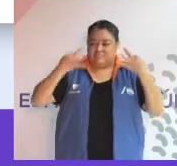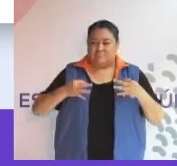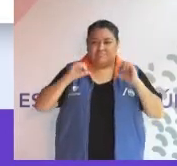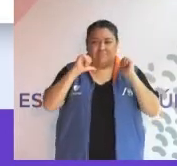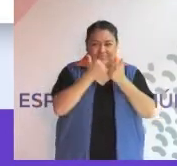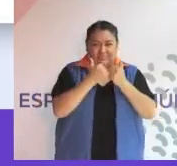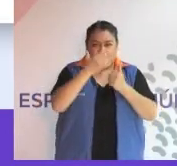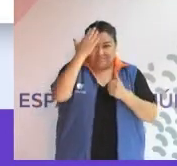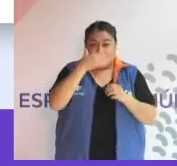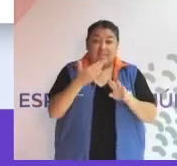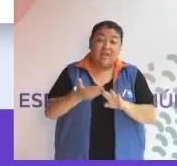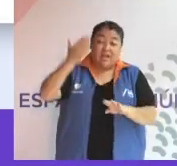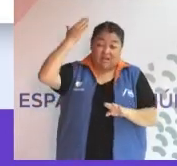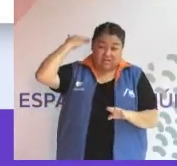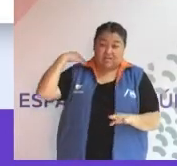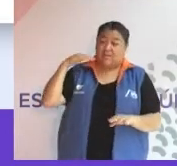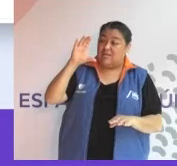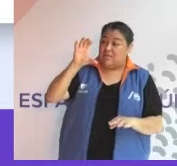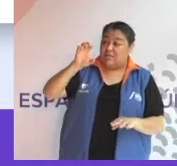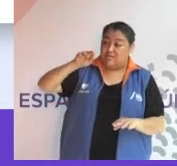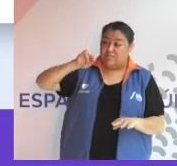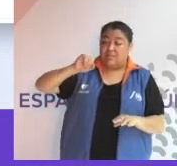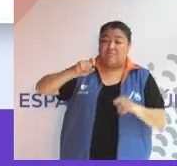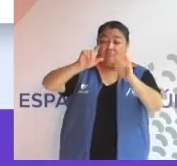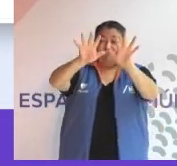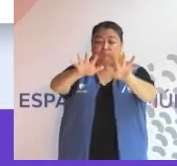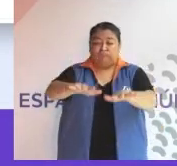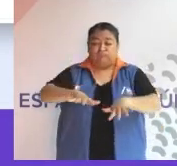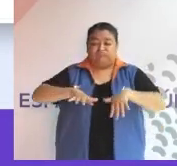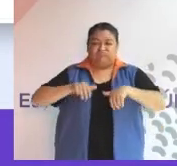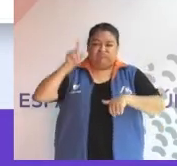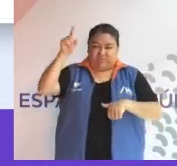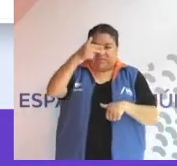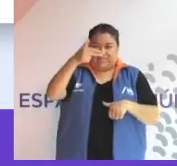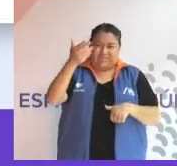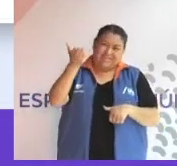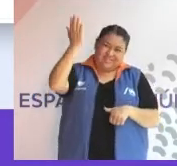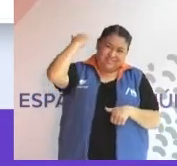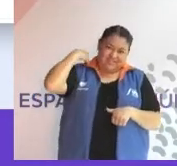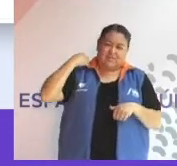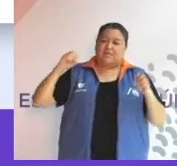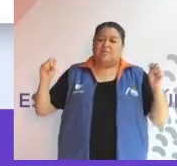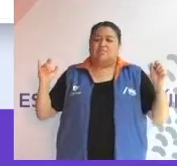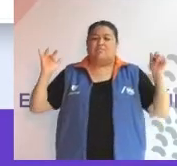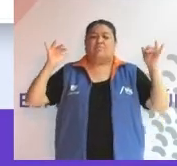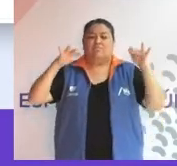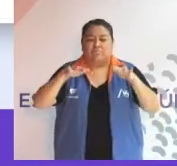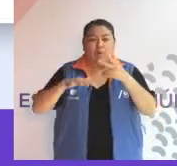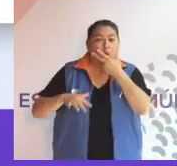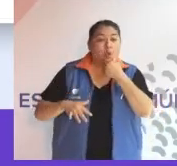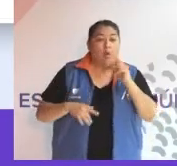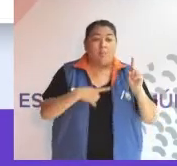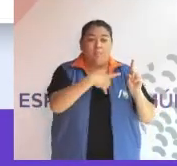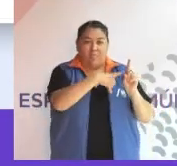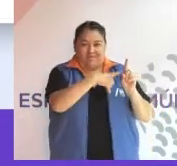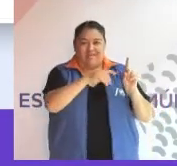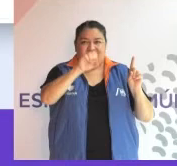muchos años, en una reunión de CEMEFI muy grande en un hotel, que era lo que hacíamos en los hoteles, nos decía Sarmiento, dice, a ver,